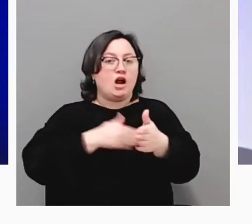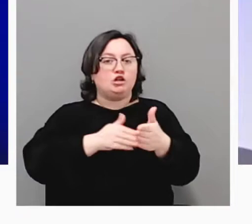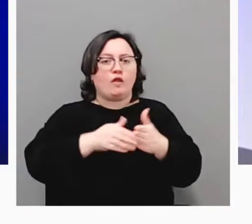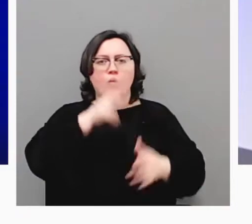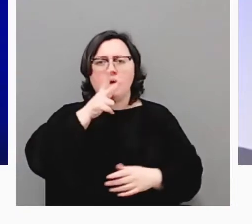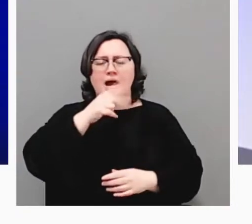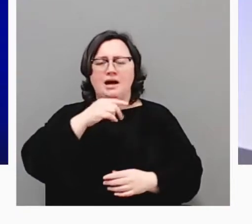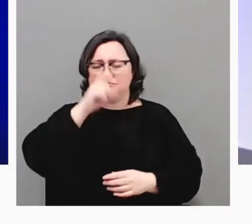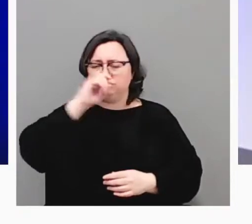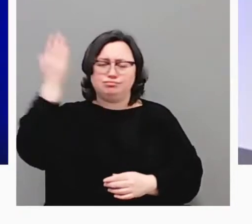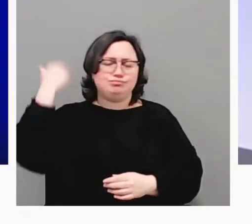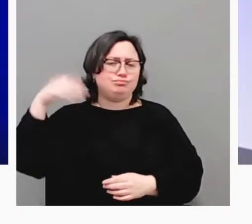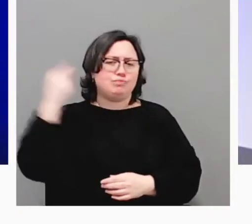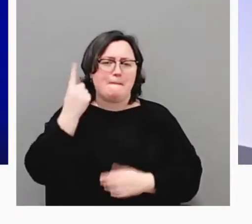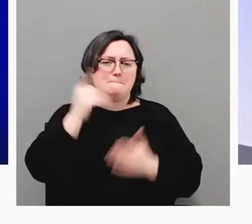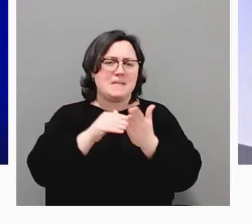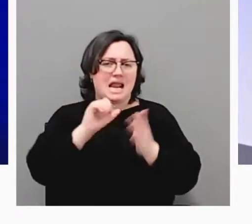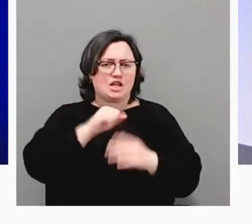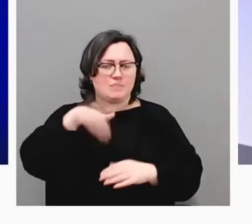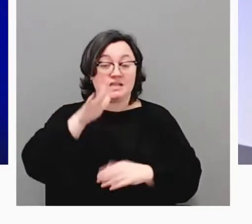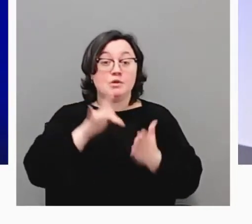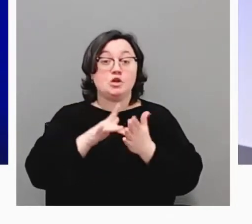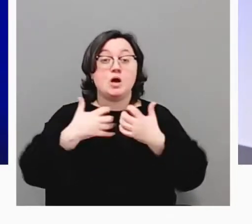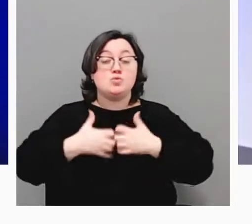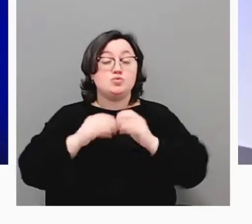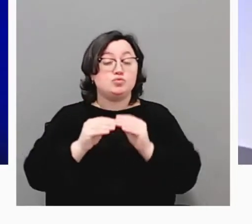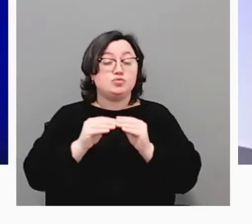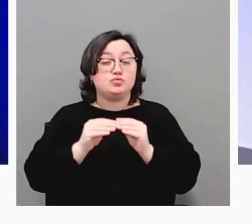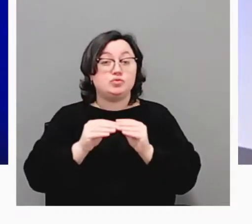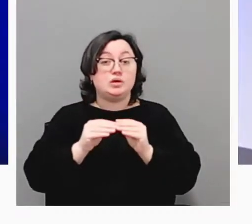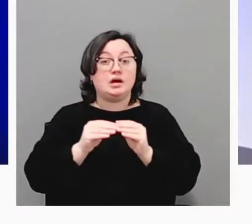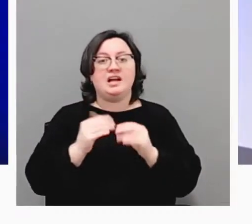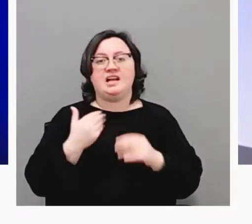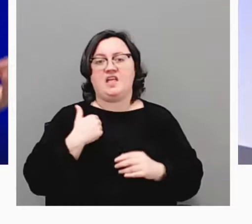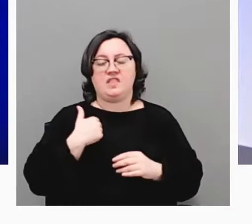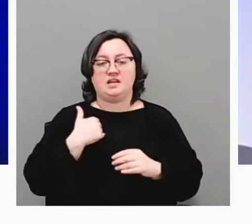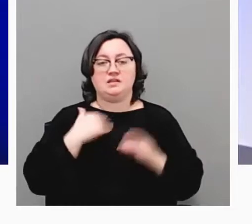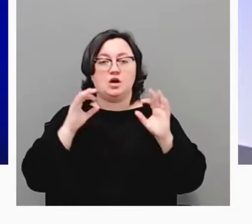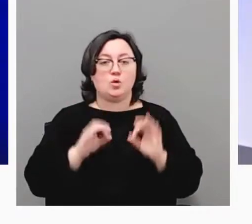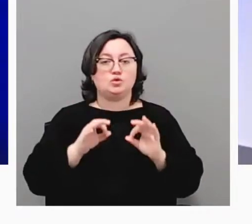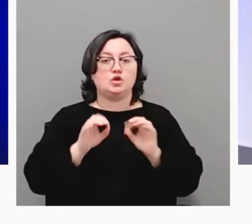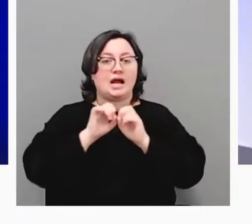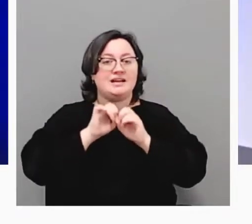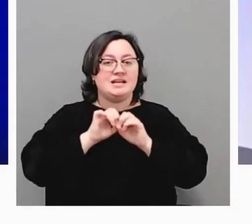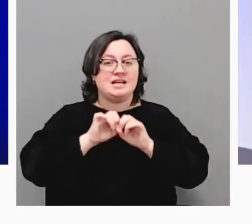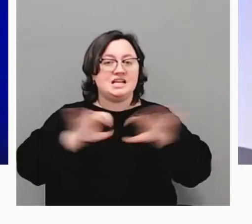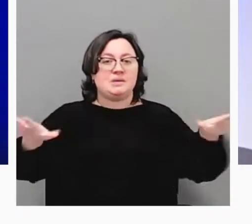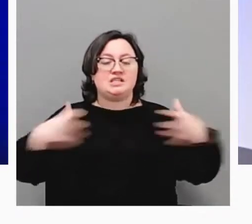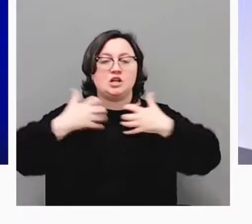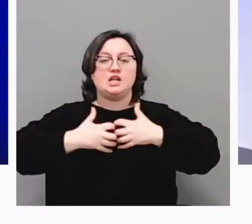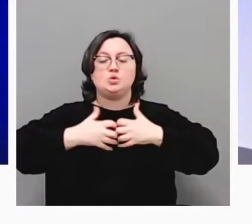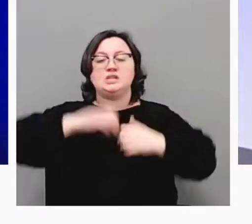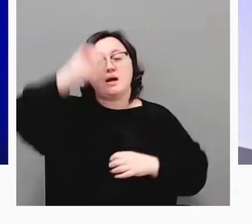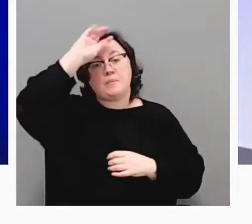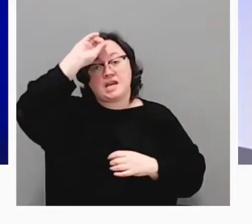que sobre todo su desarrollo más reciente es a partir de toda la expansión de la industria minera que se